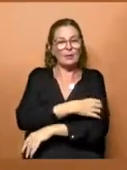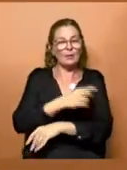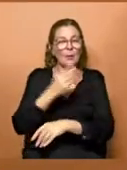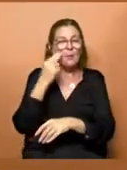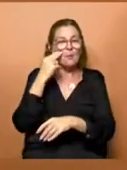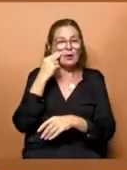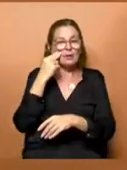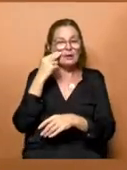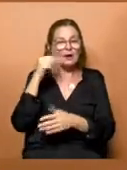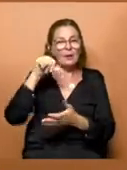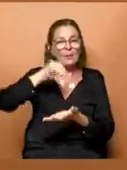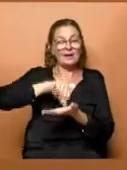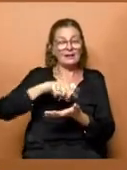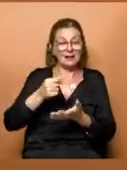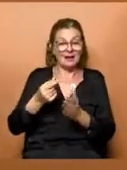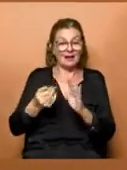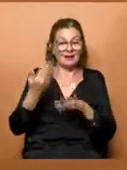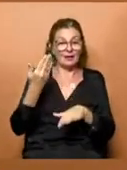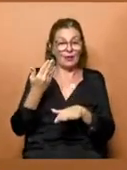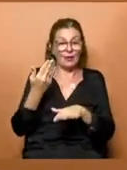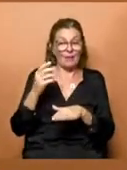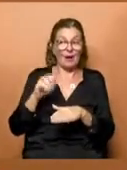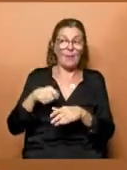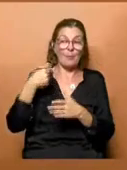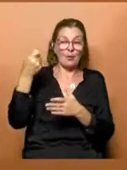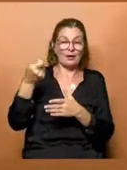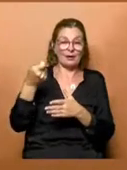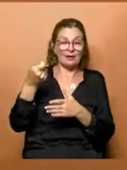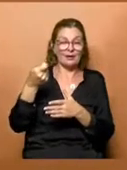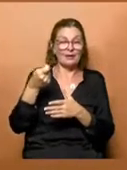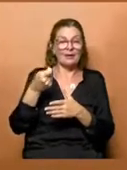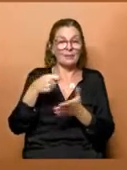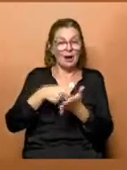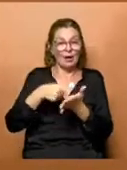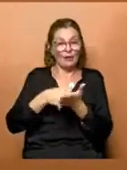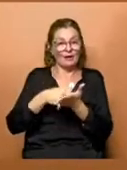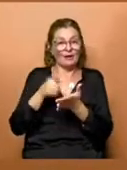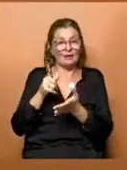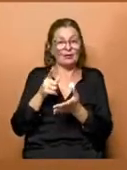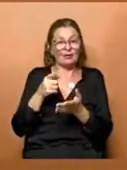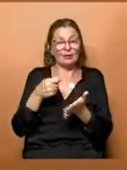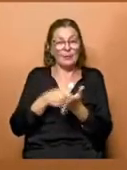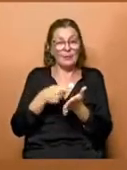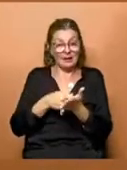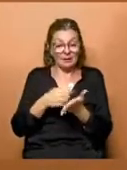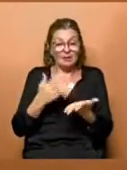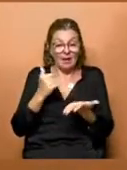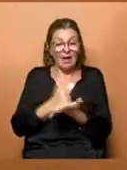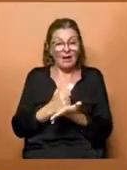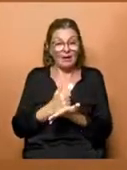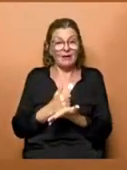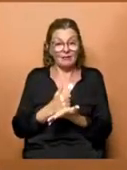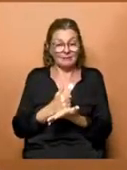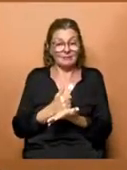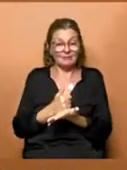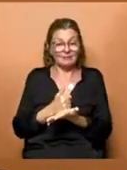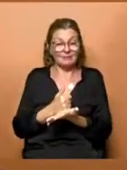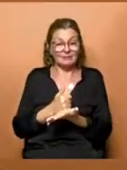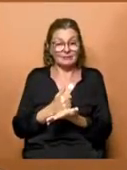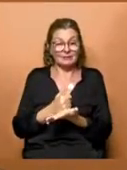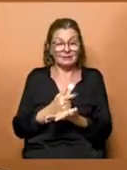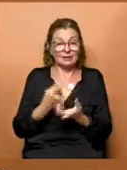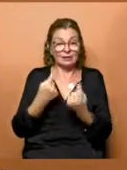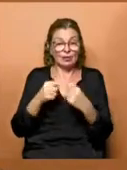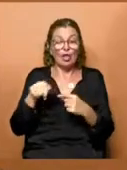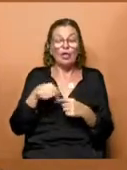problema de los países ricos que van a poner una tasa, un impuesto para cobrar eso. Entonces, plata hay. Plata hay. Hay que encontrar